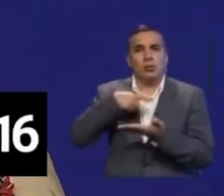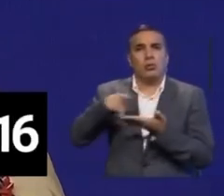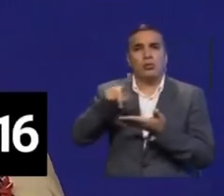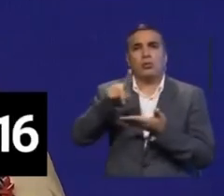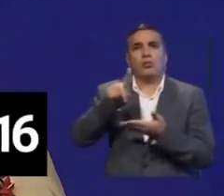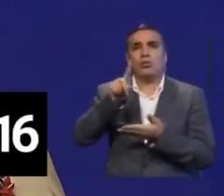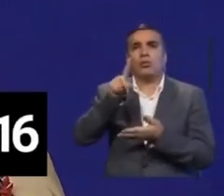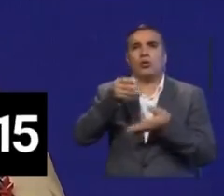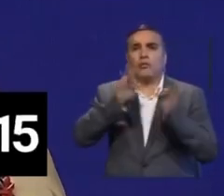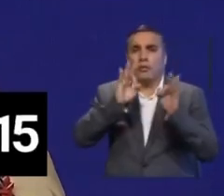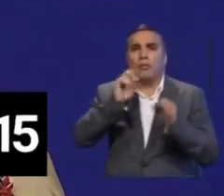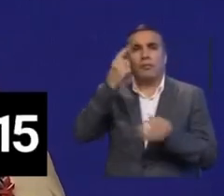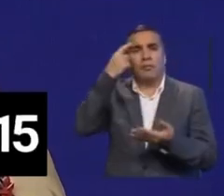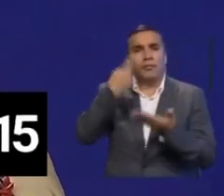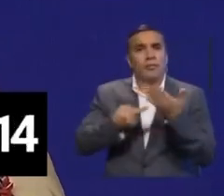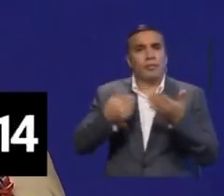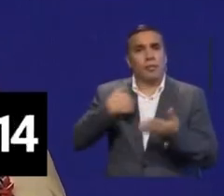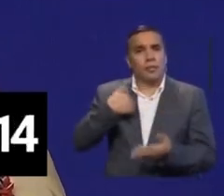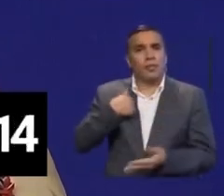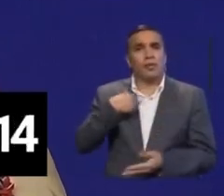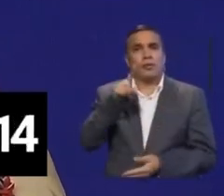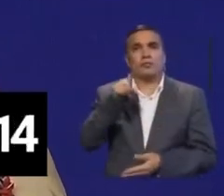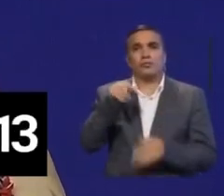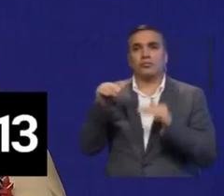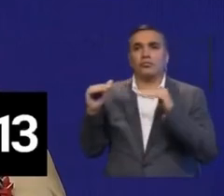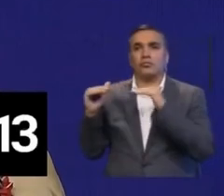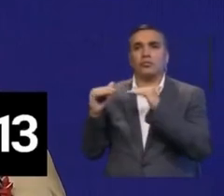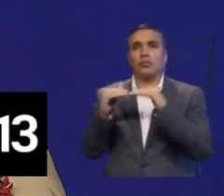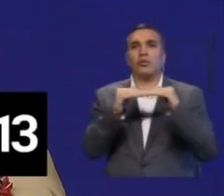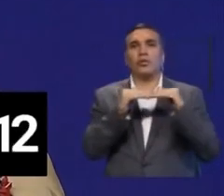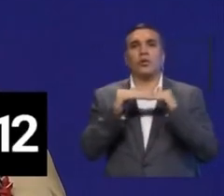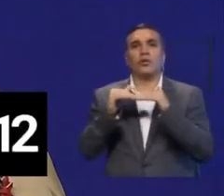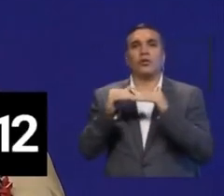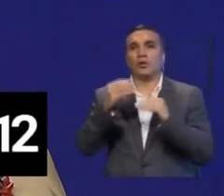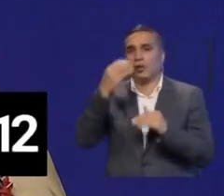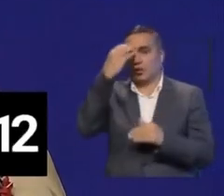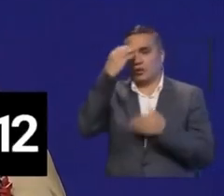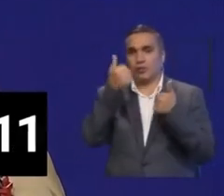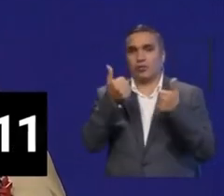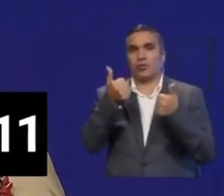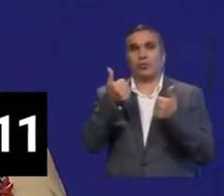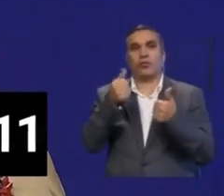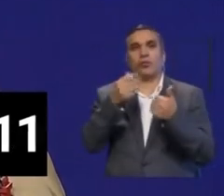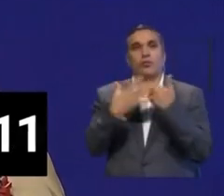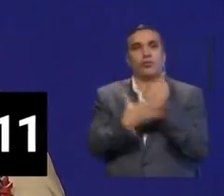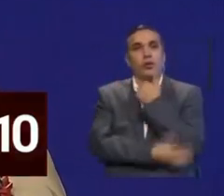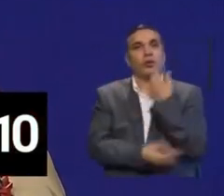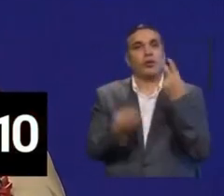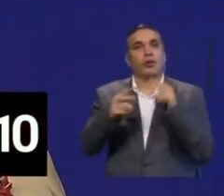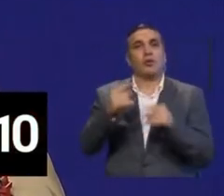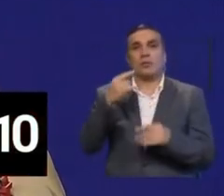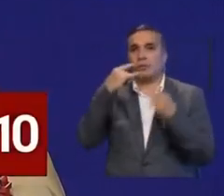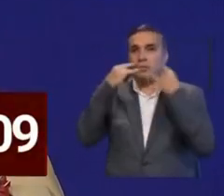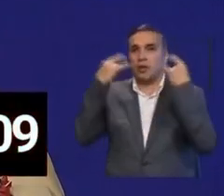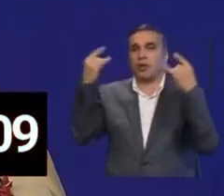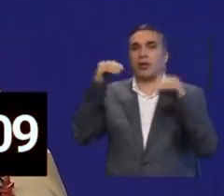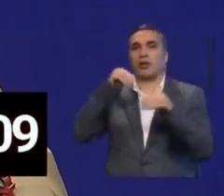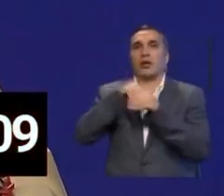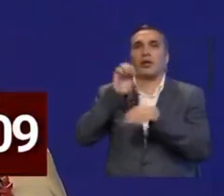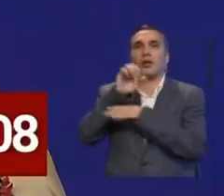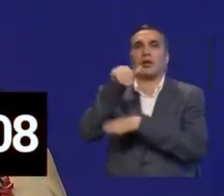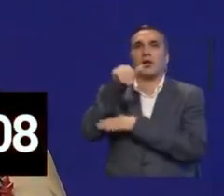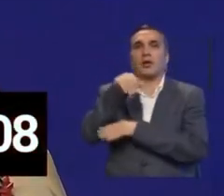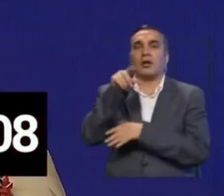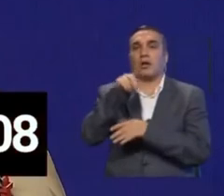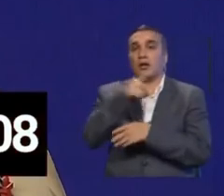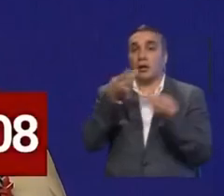la única manera para tener una igualdad educativa, tanto los pobres como los ricos en este país.